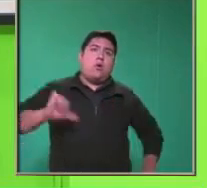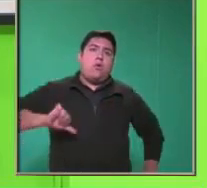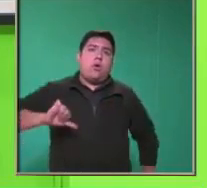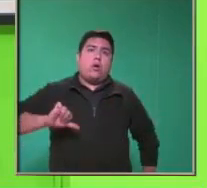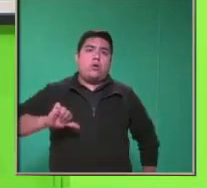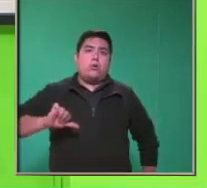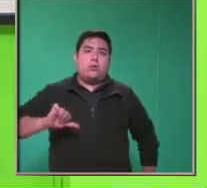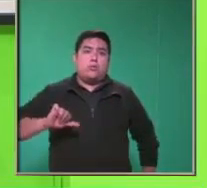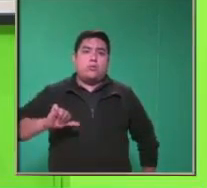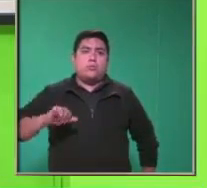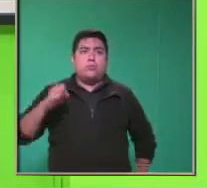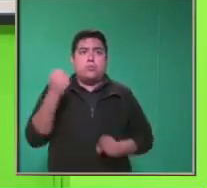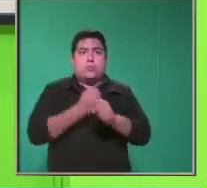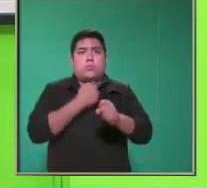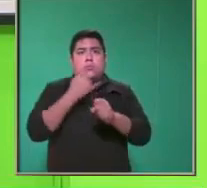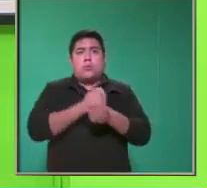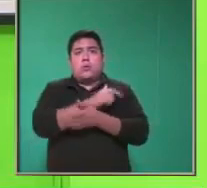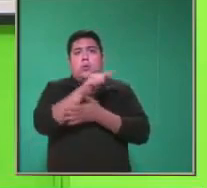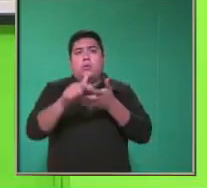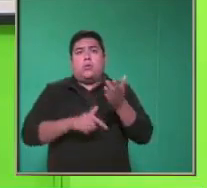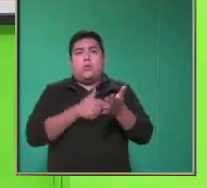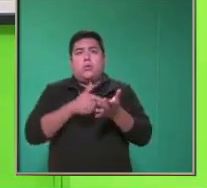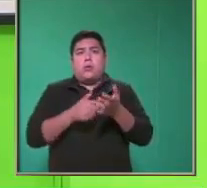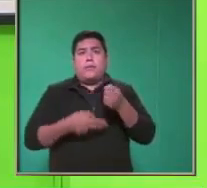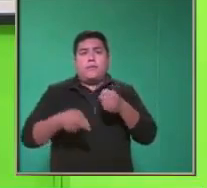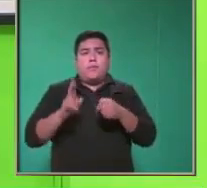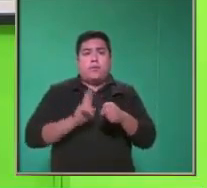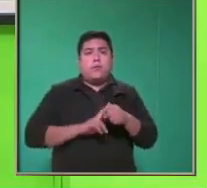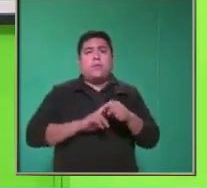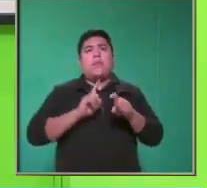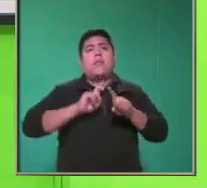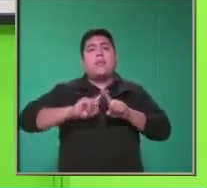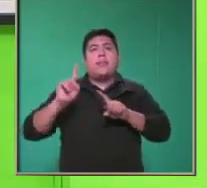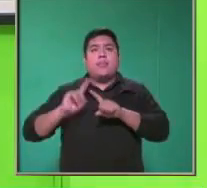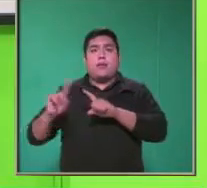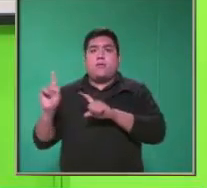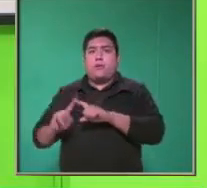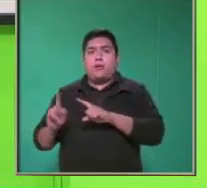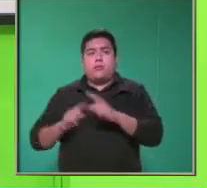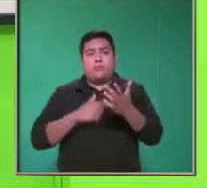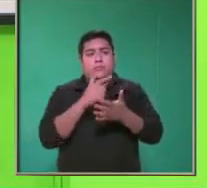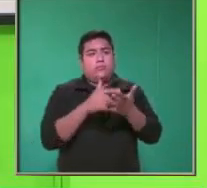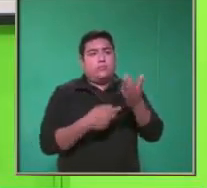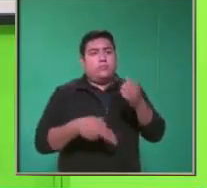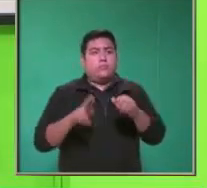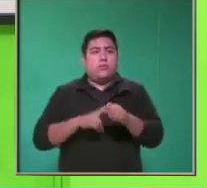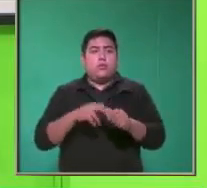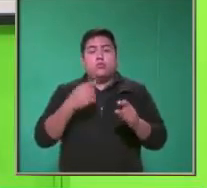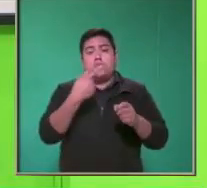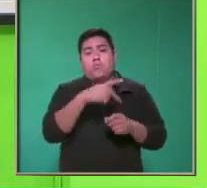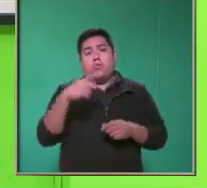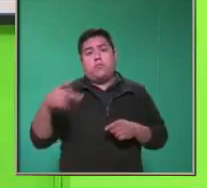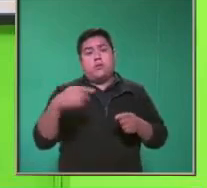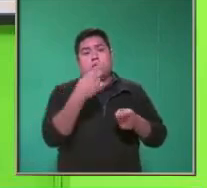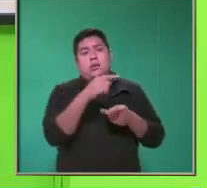repasando regiones naturales, estamos distinguiendo a cada región con características,